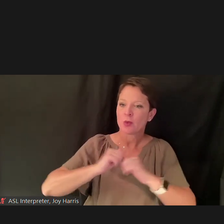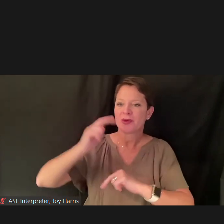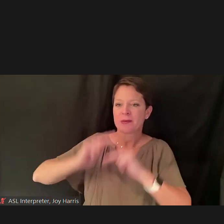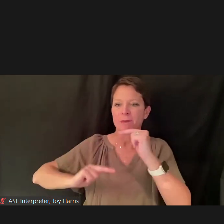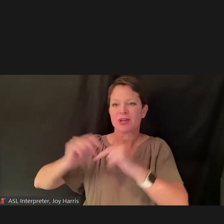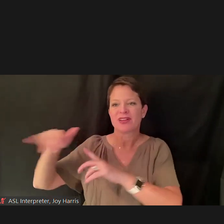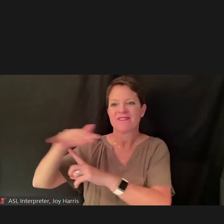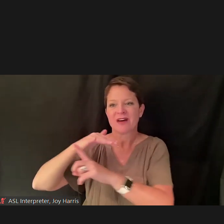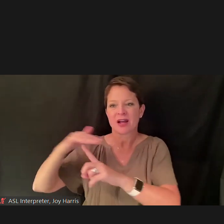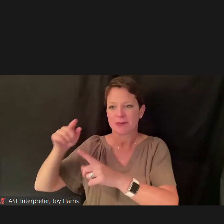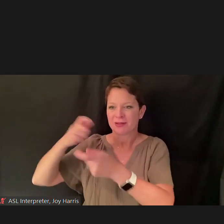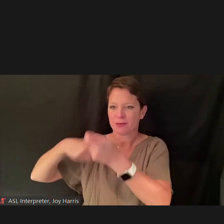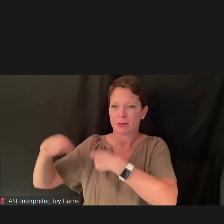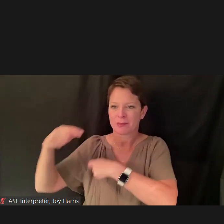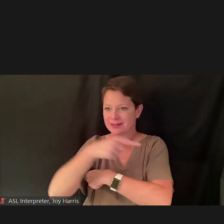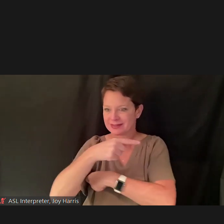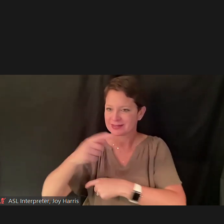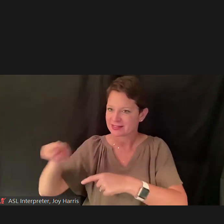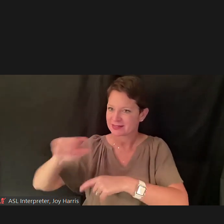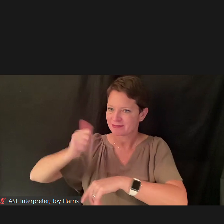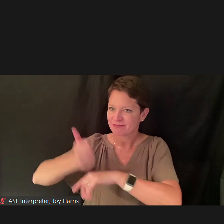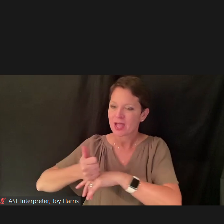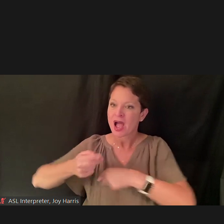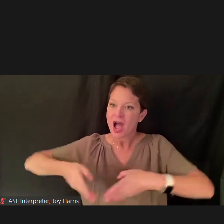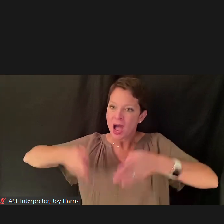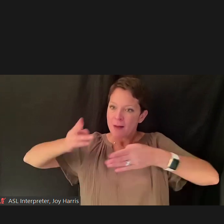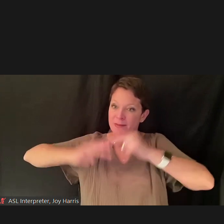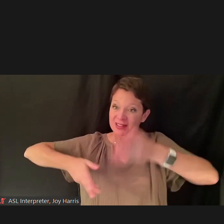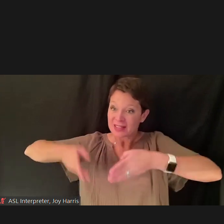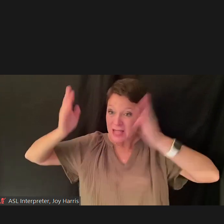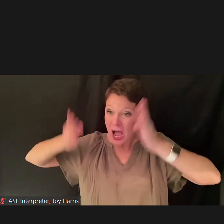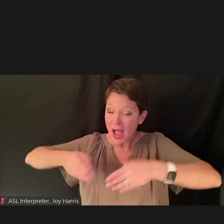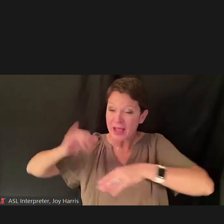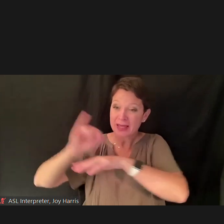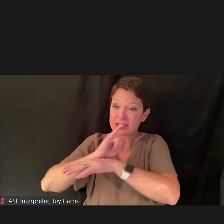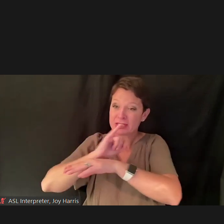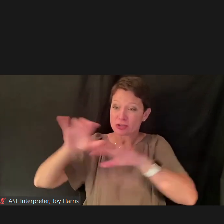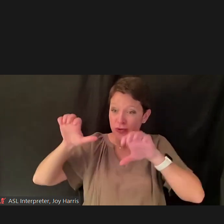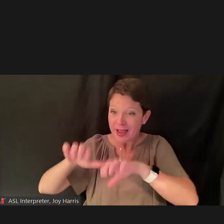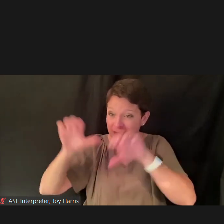es causa de que se haya reemplazado